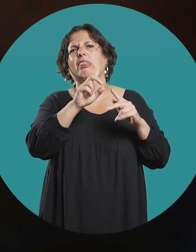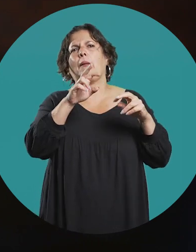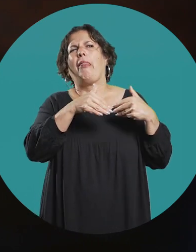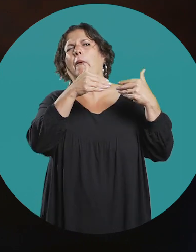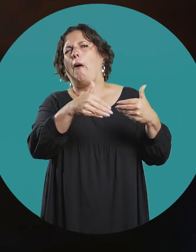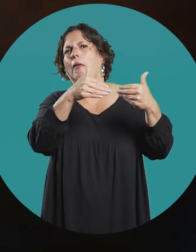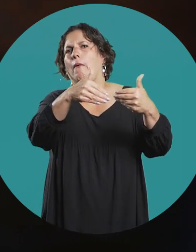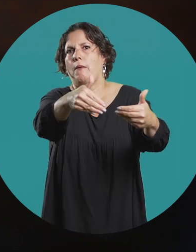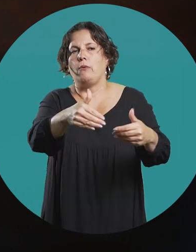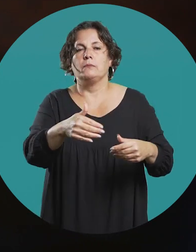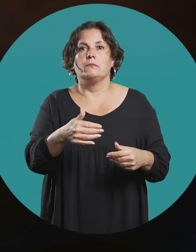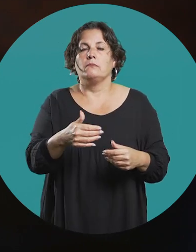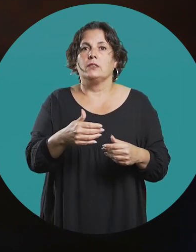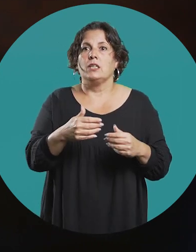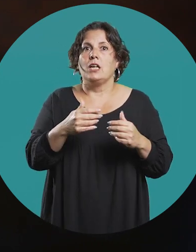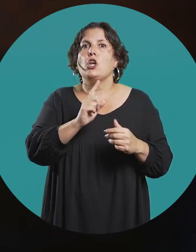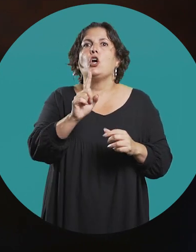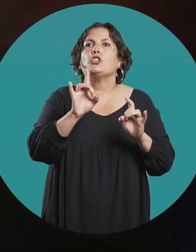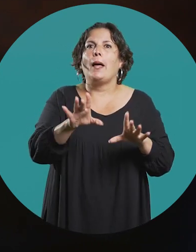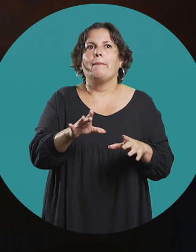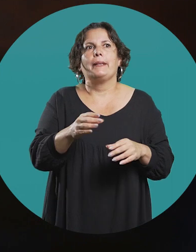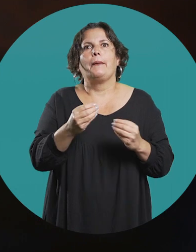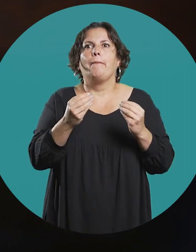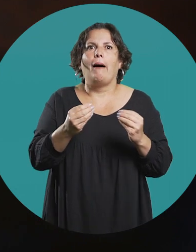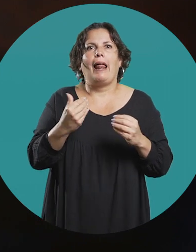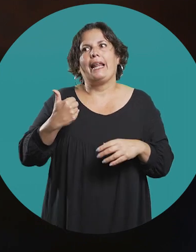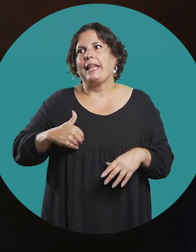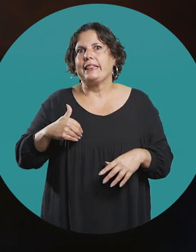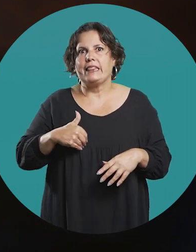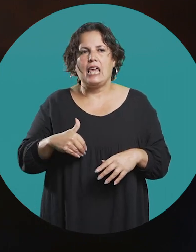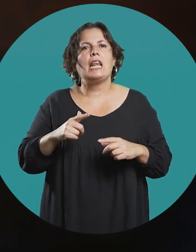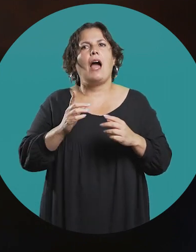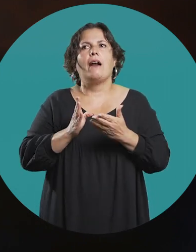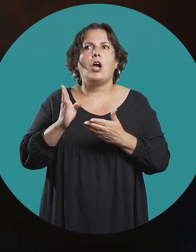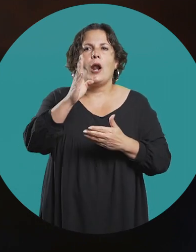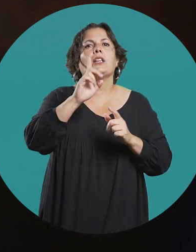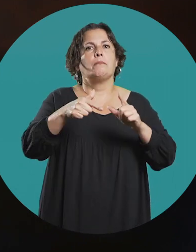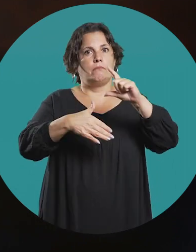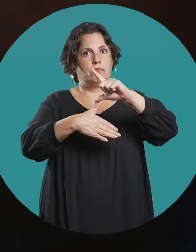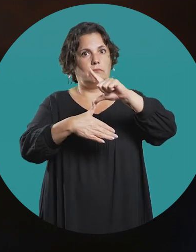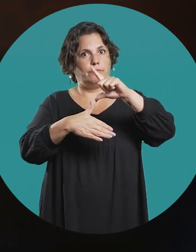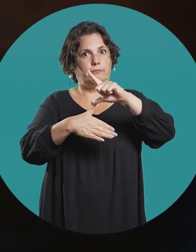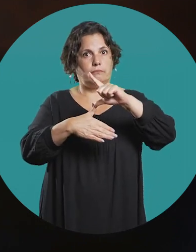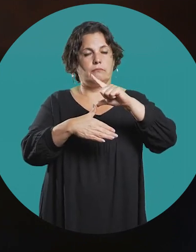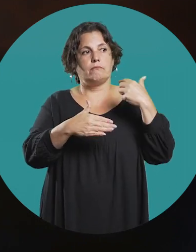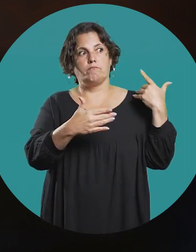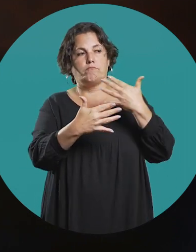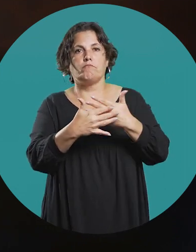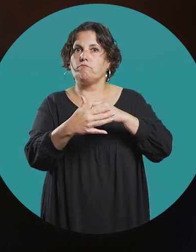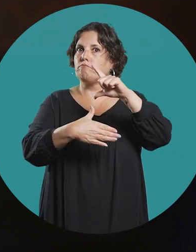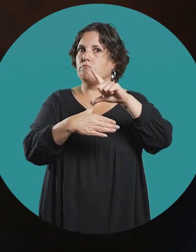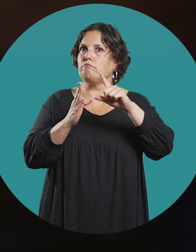y digo, no solo para ir por Argentina, fui recorriendo mucho América Latina en estos años,